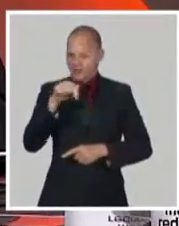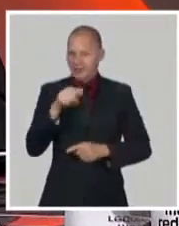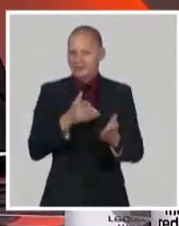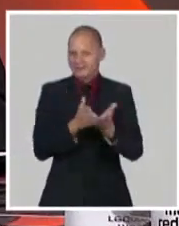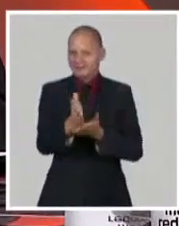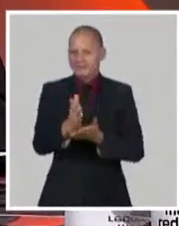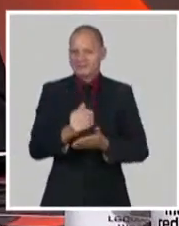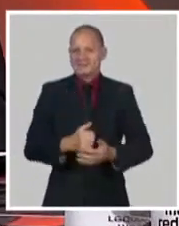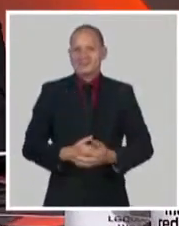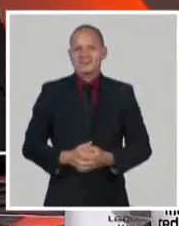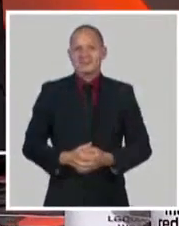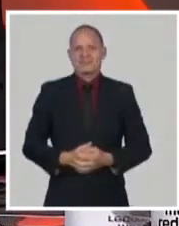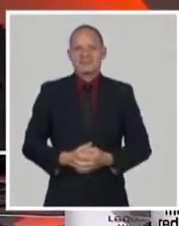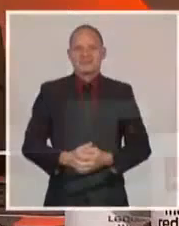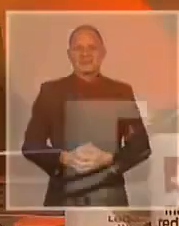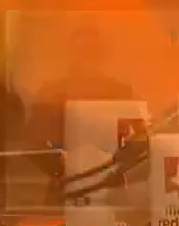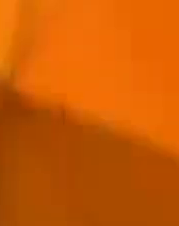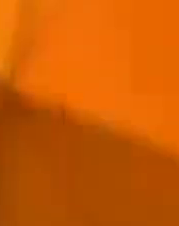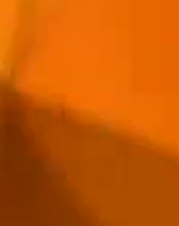mesa redonda de hoy.